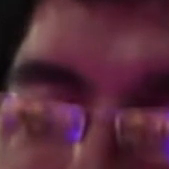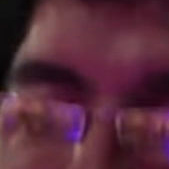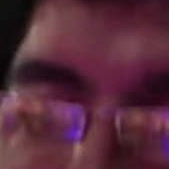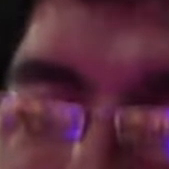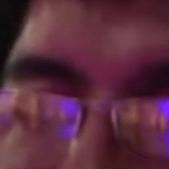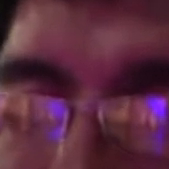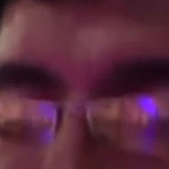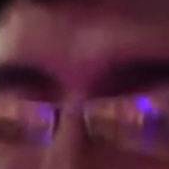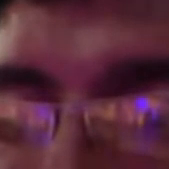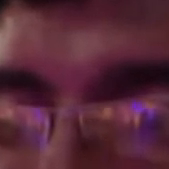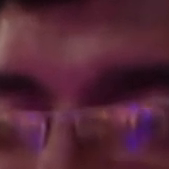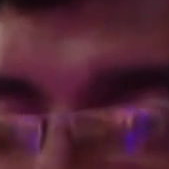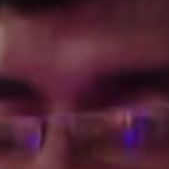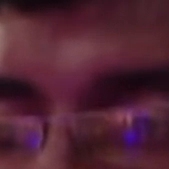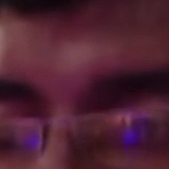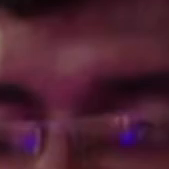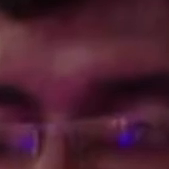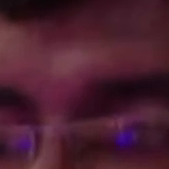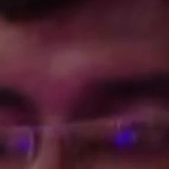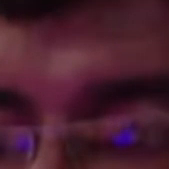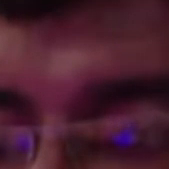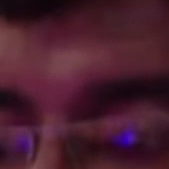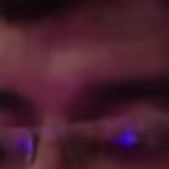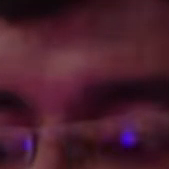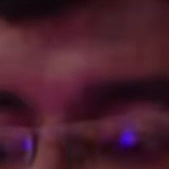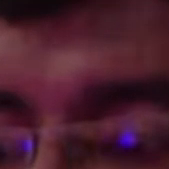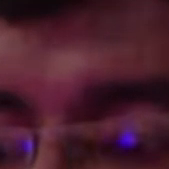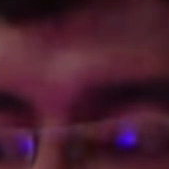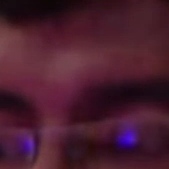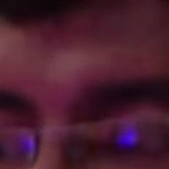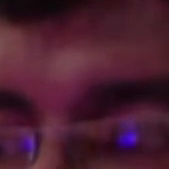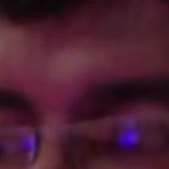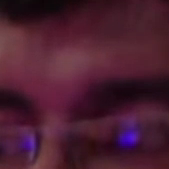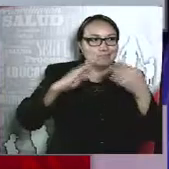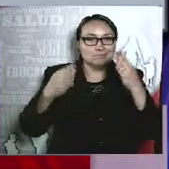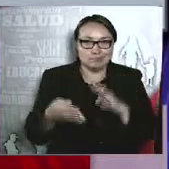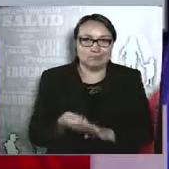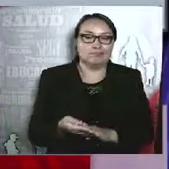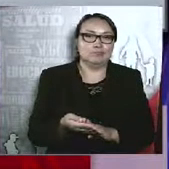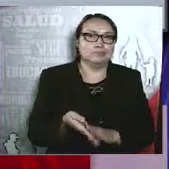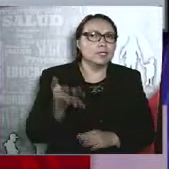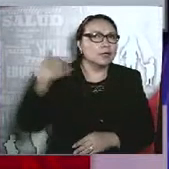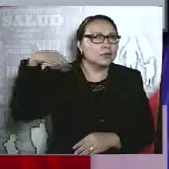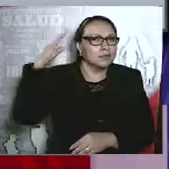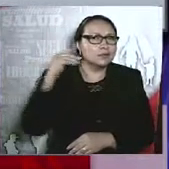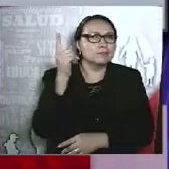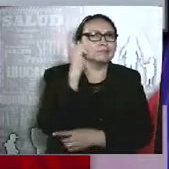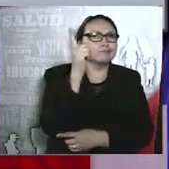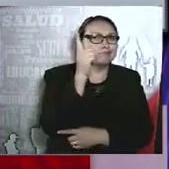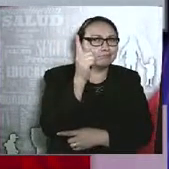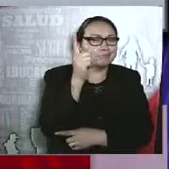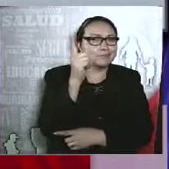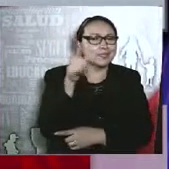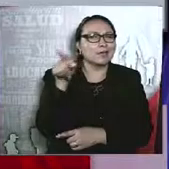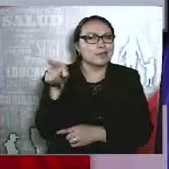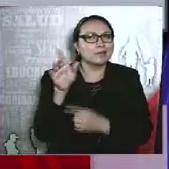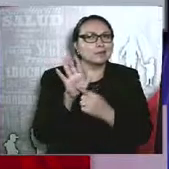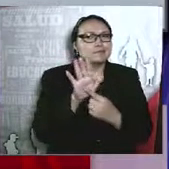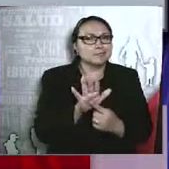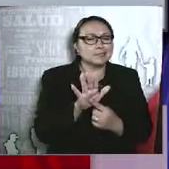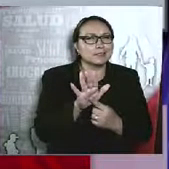en el tema de la estabilización el gran reto, en eso venimos trabajando. Esta política saltó hace mucho tiempo del asistencialismo y lo que promueve